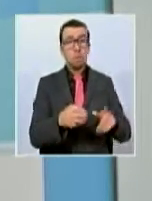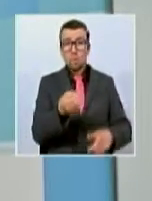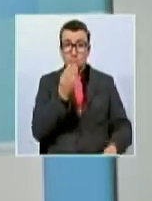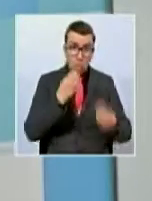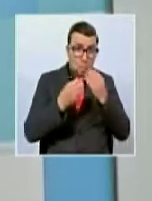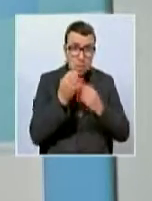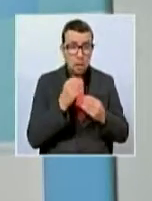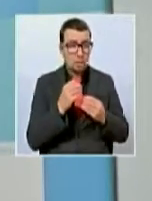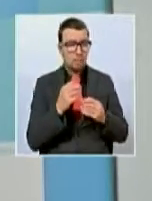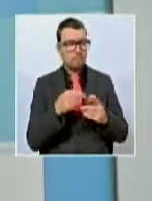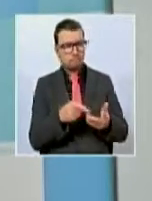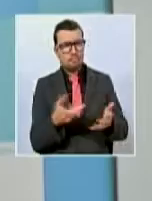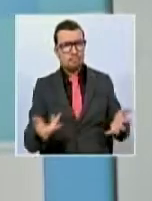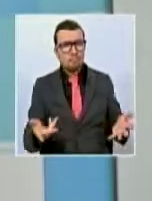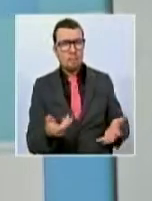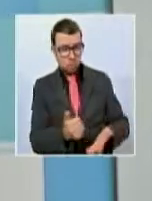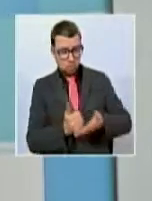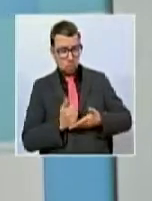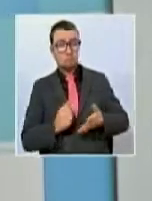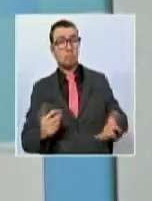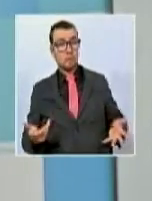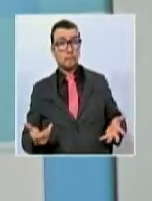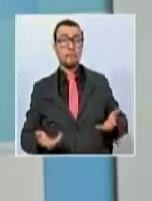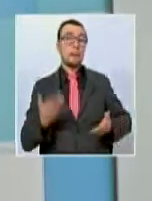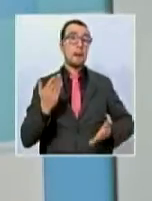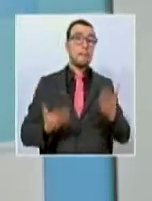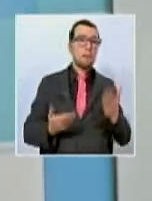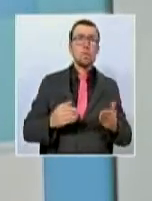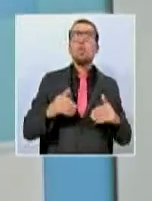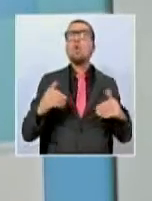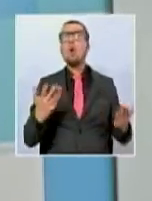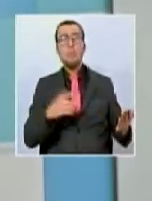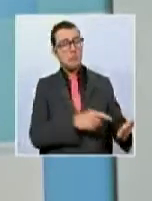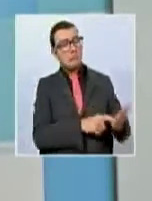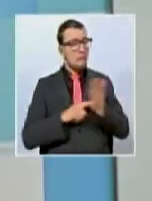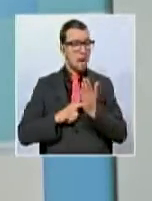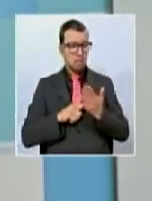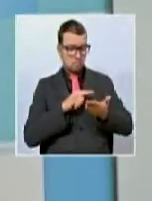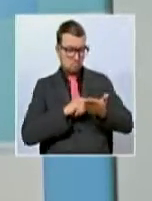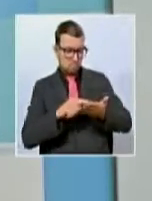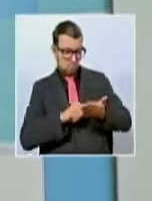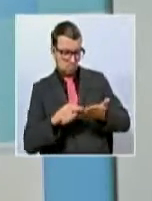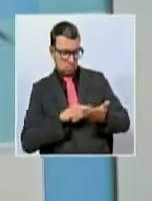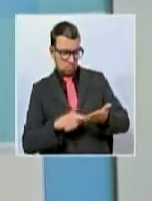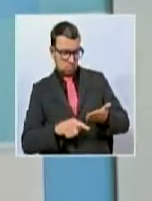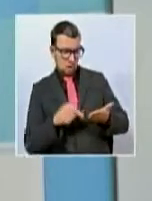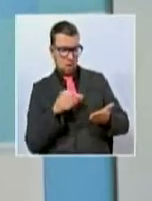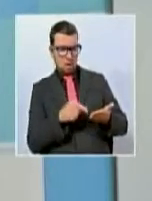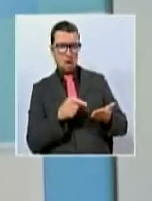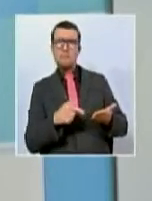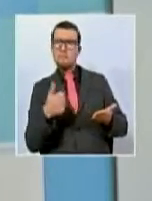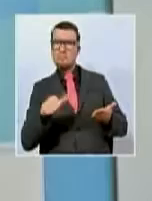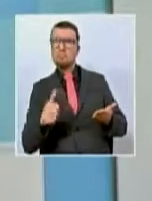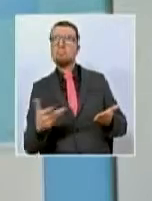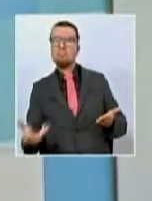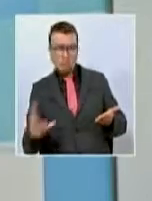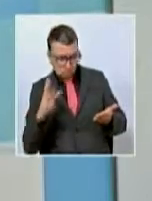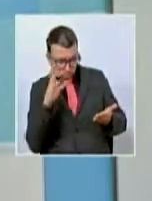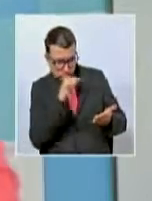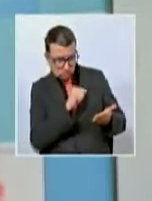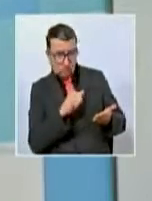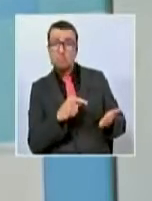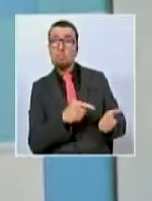y los beneficios que tienen para la salud, y sobre todo de la manera como se le informa al consumidor en la etiqueta o en la cajita de qué es lo que contiene, porque efectivamente ya